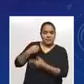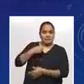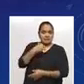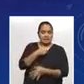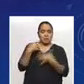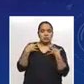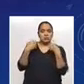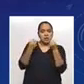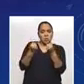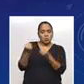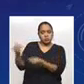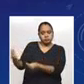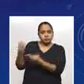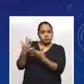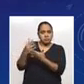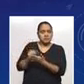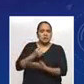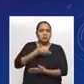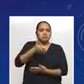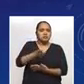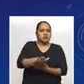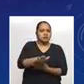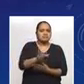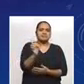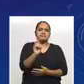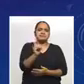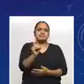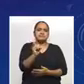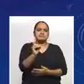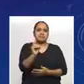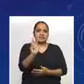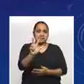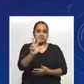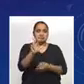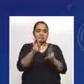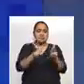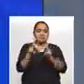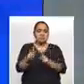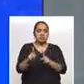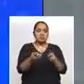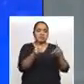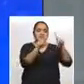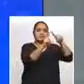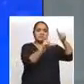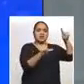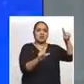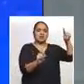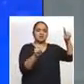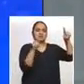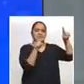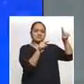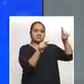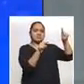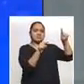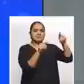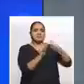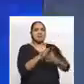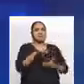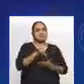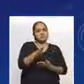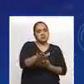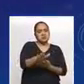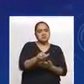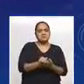Salud ha confirmado que han fallecido, las tres personas corresponden al Departamento de Cortés. Asimismo,